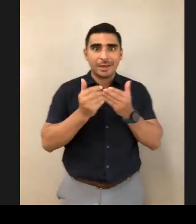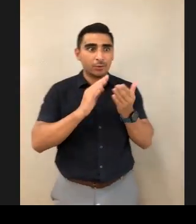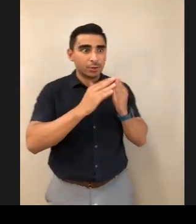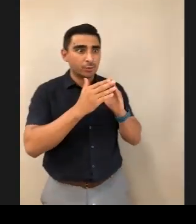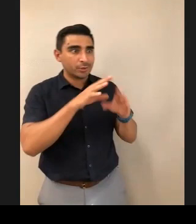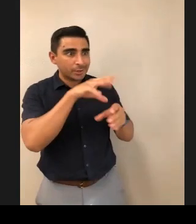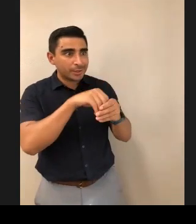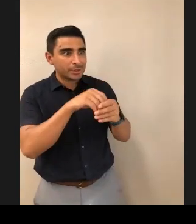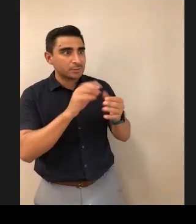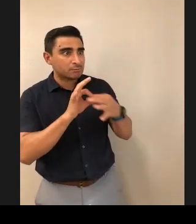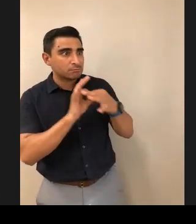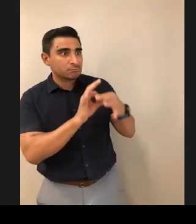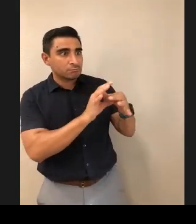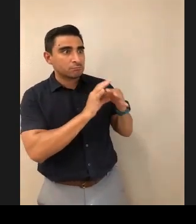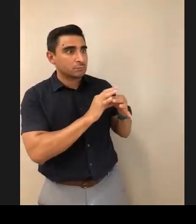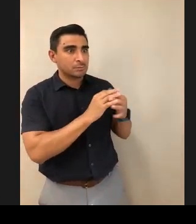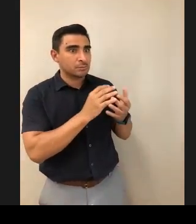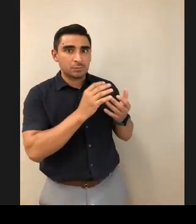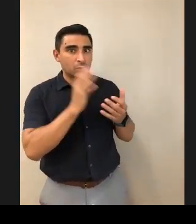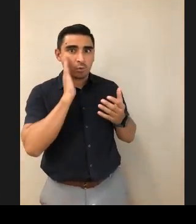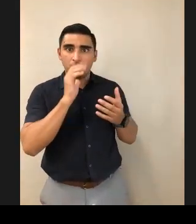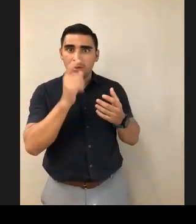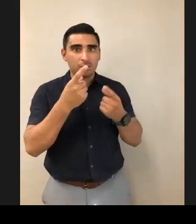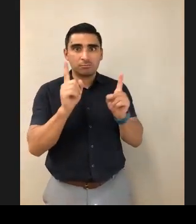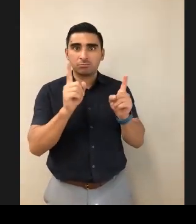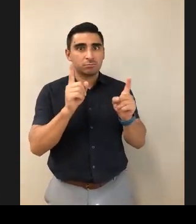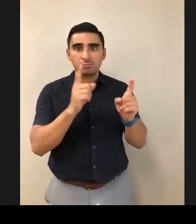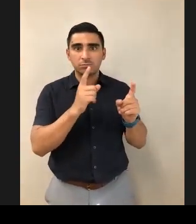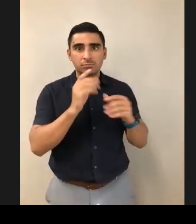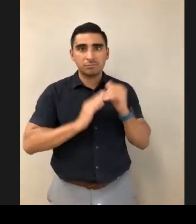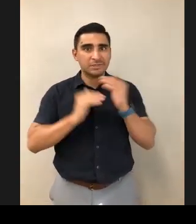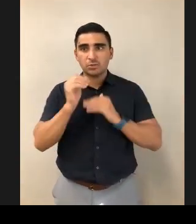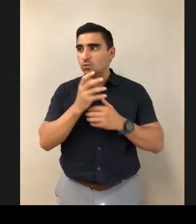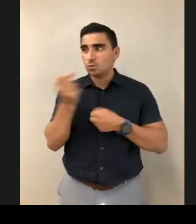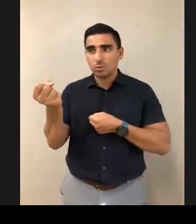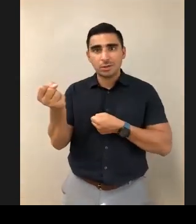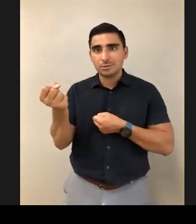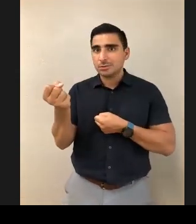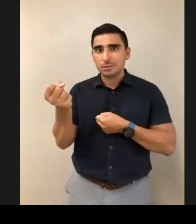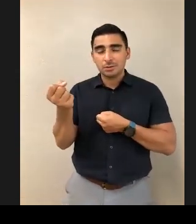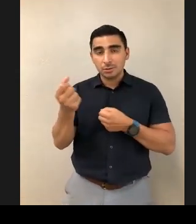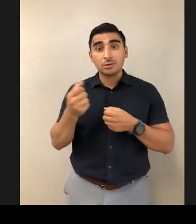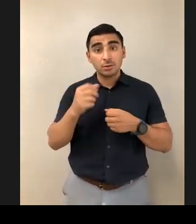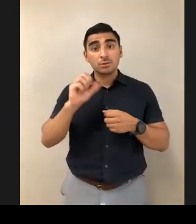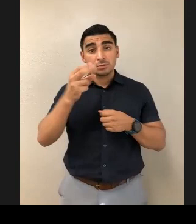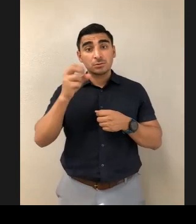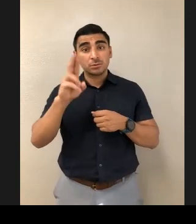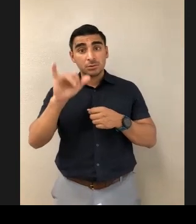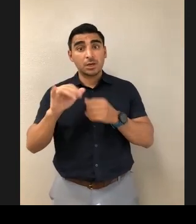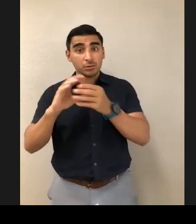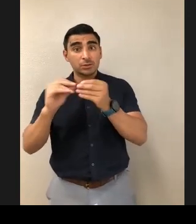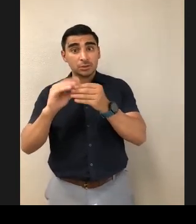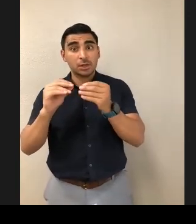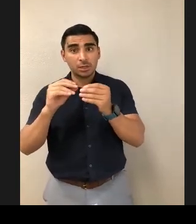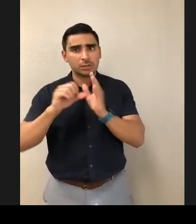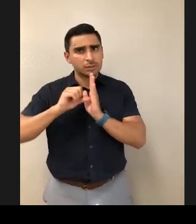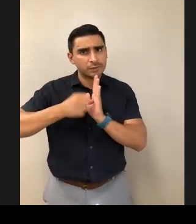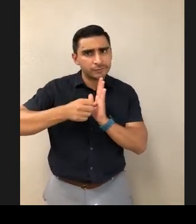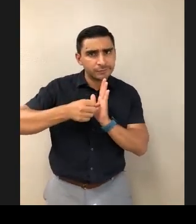pero si la participación de la comunidad por sí sola no va a presentar